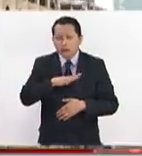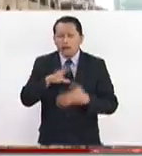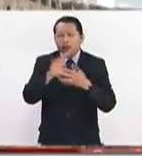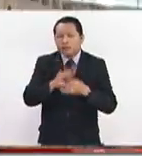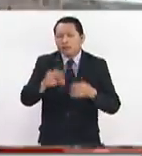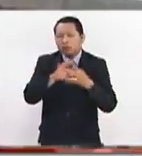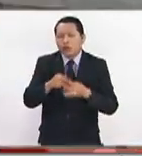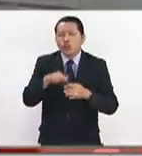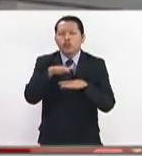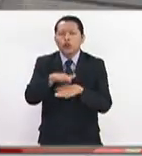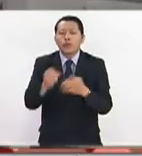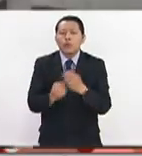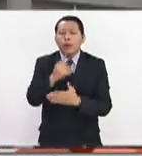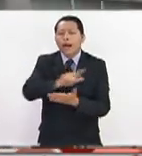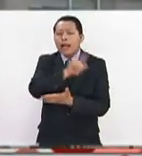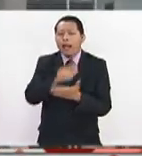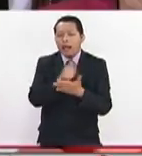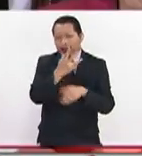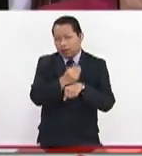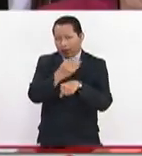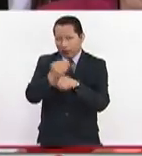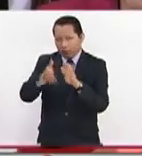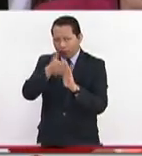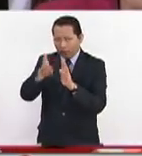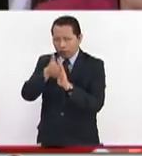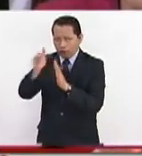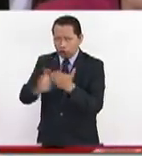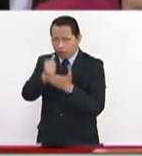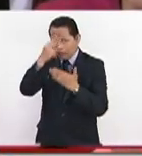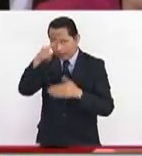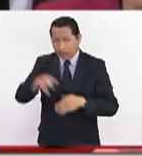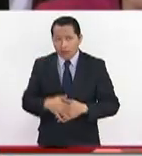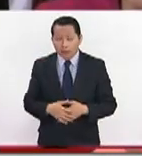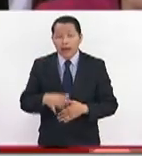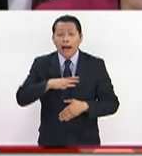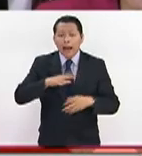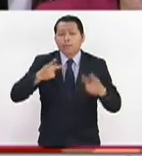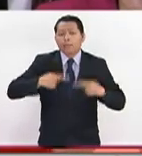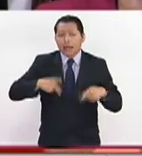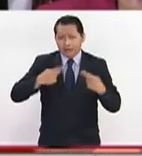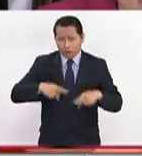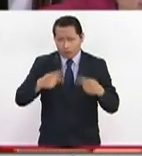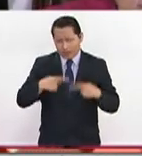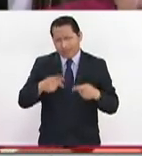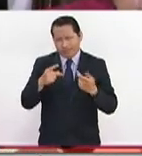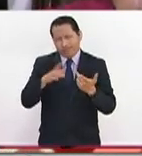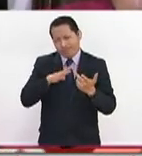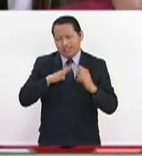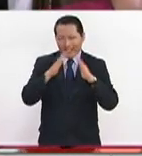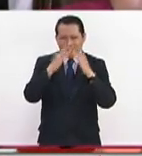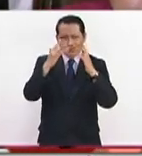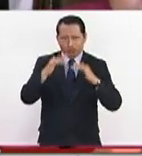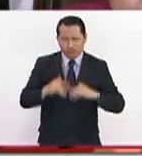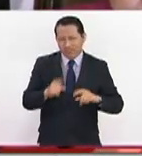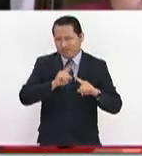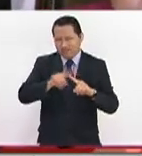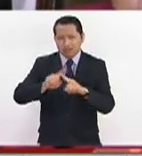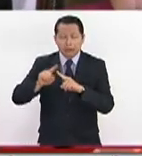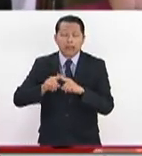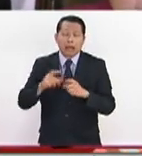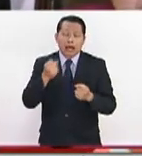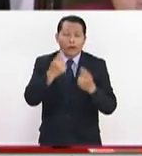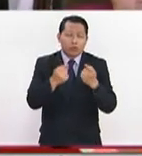nos habló sobre la nueva ley de reconstrucción. Hay damnificados que hay que atender de manera inmediata, de manera